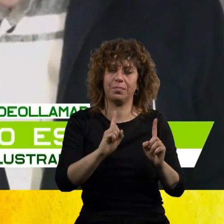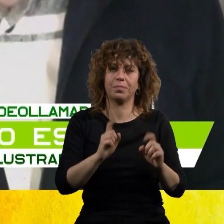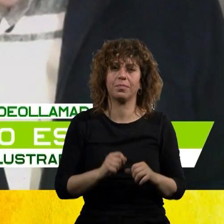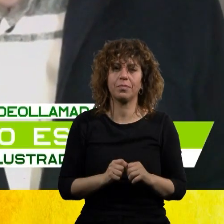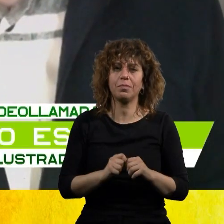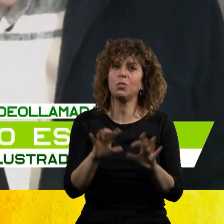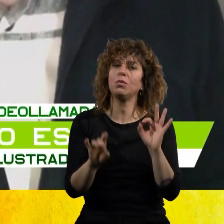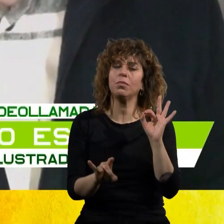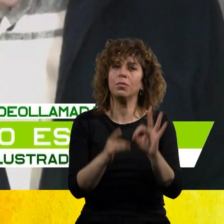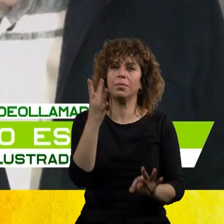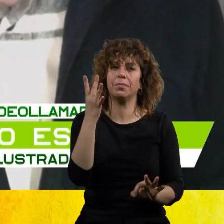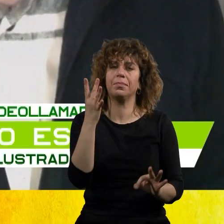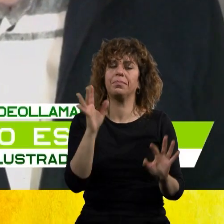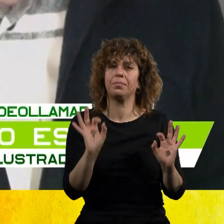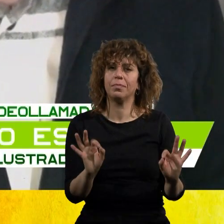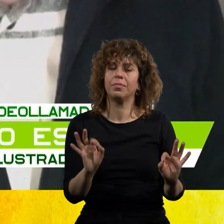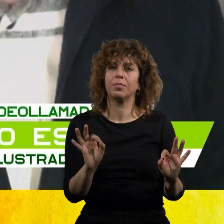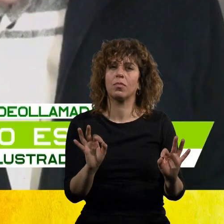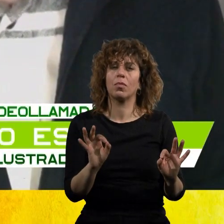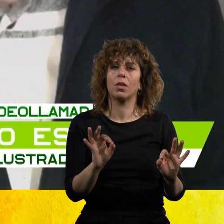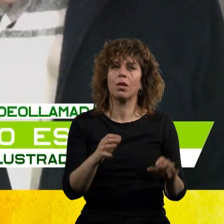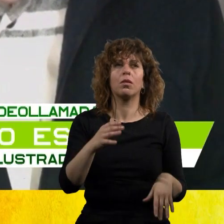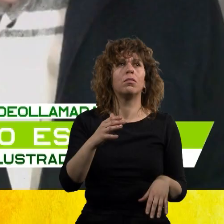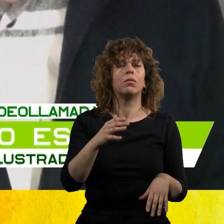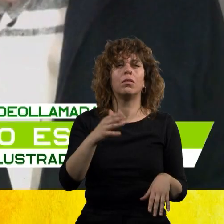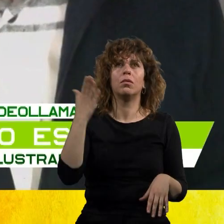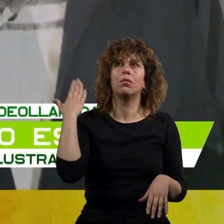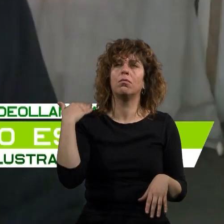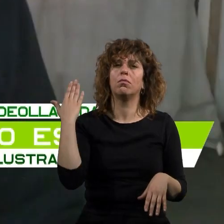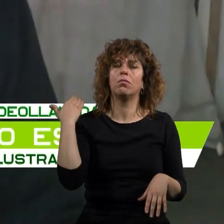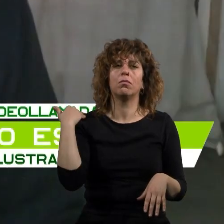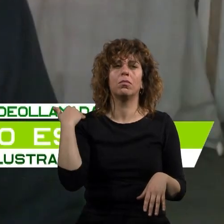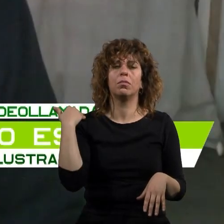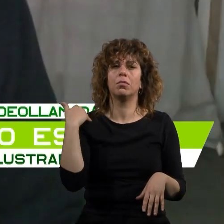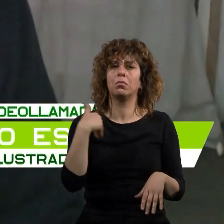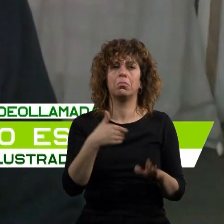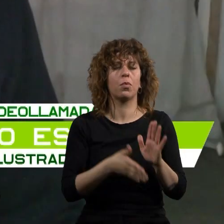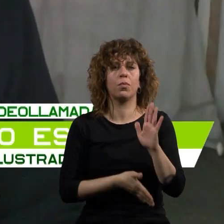No. Afortunadamente, desde que me marché,